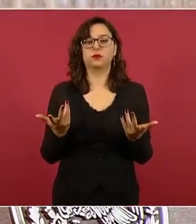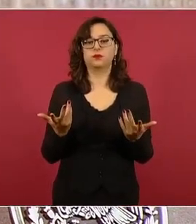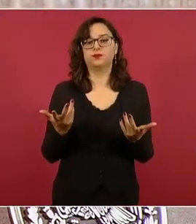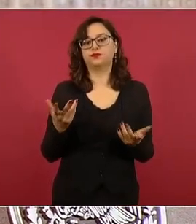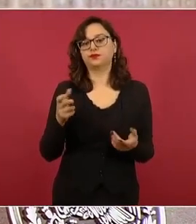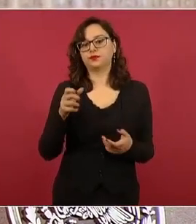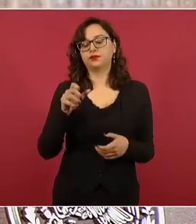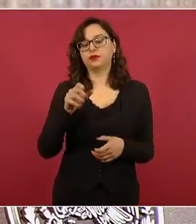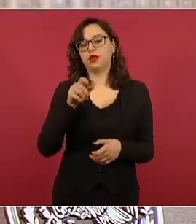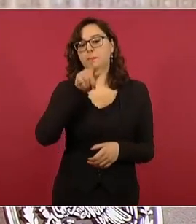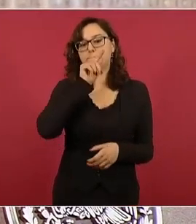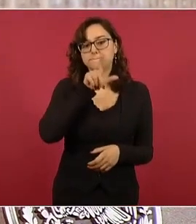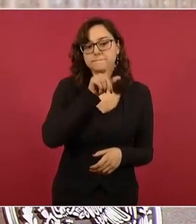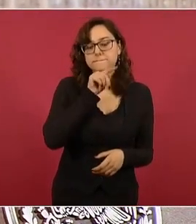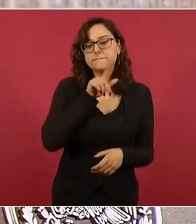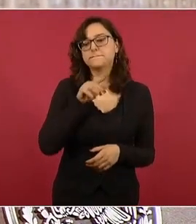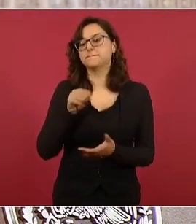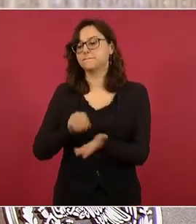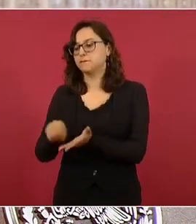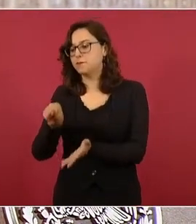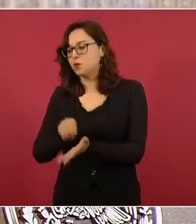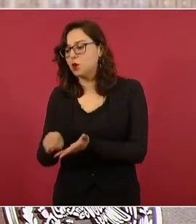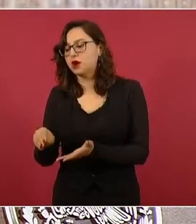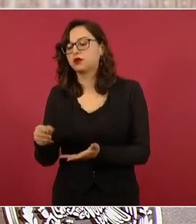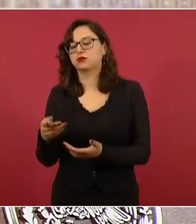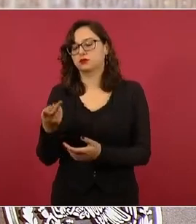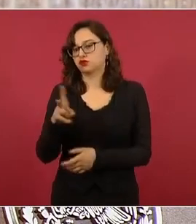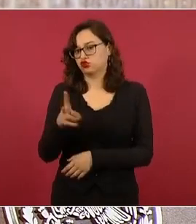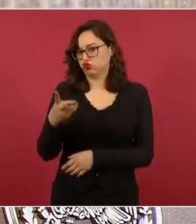avícola y de cerdos,